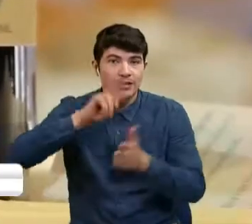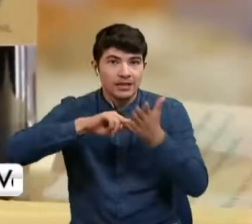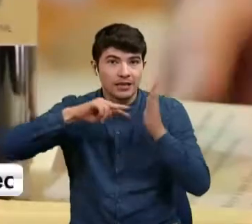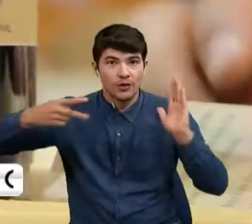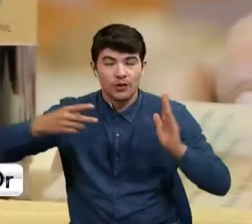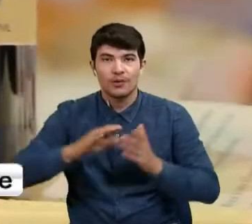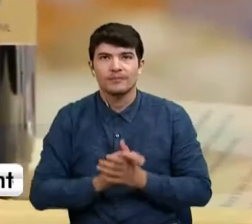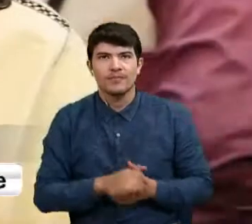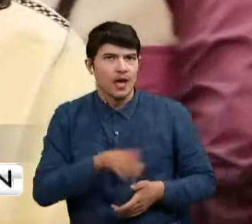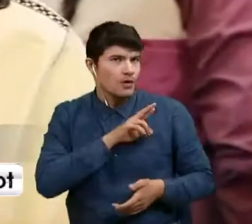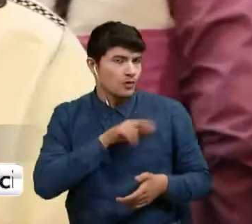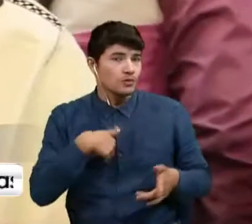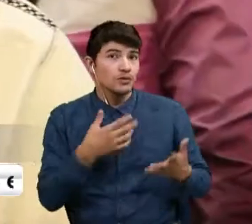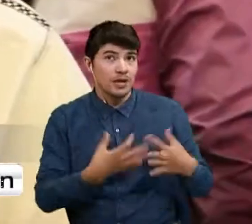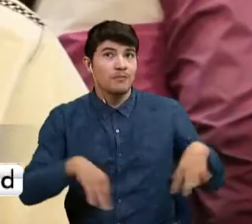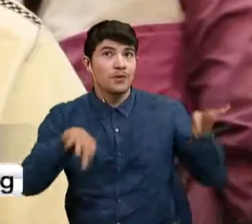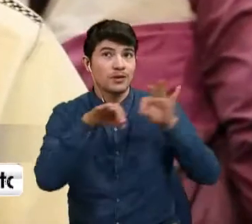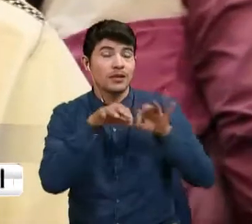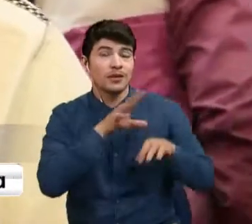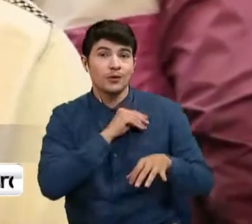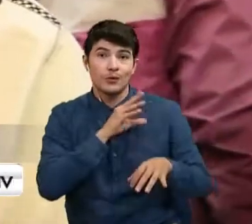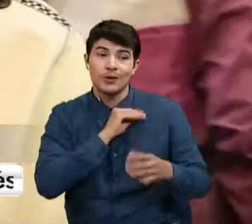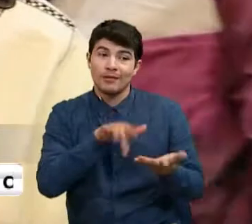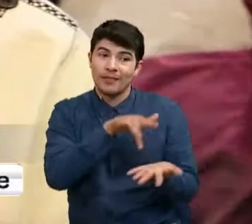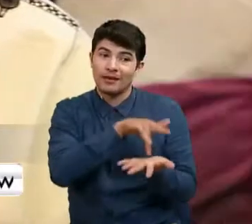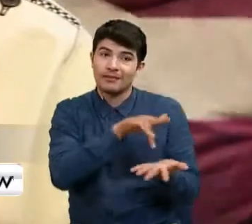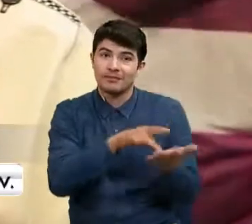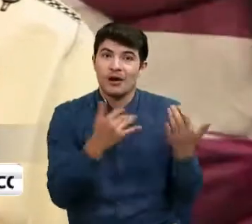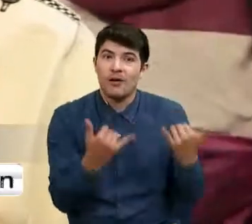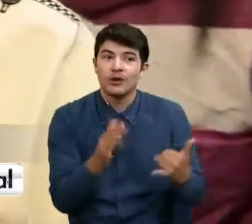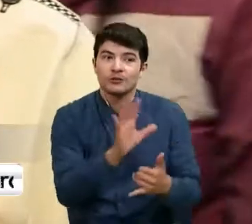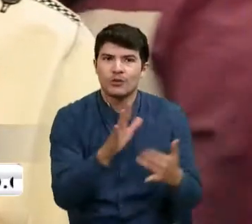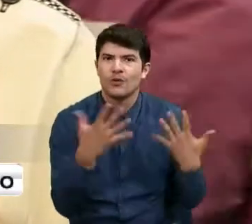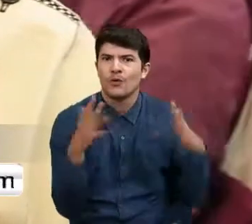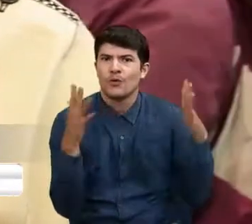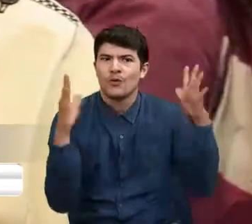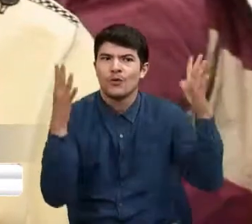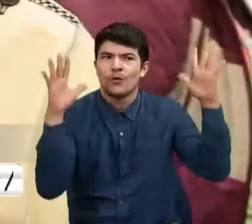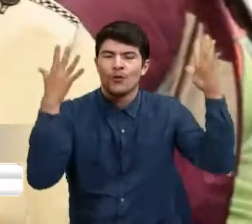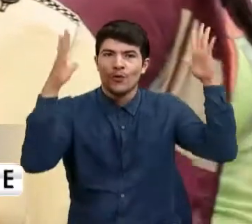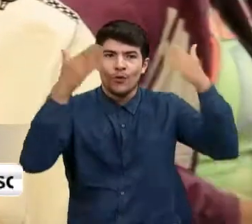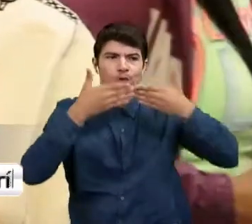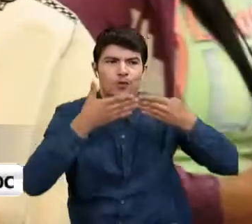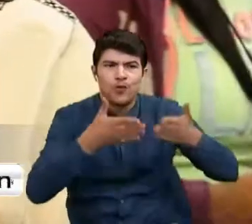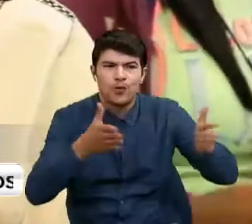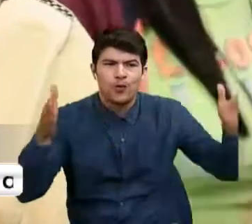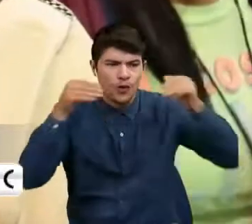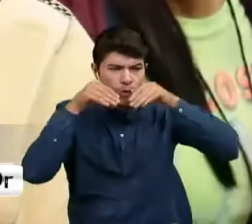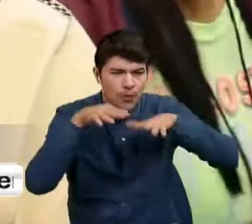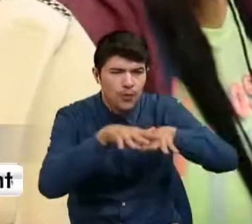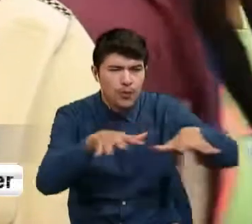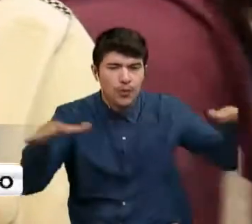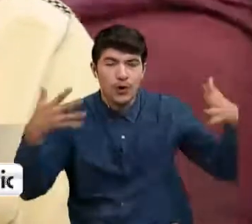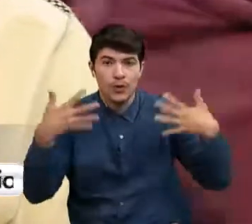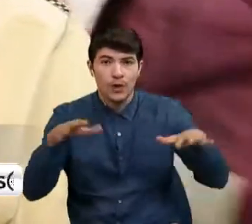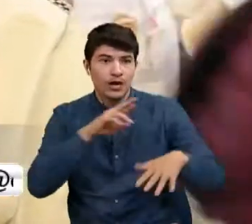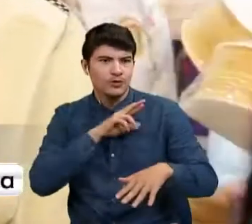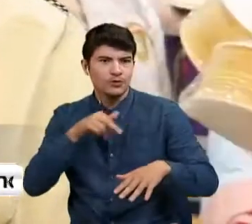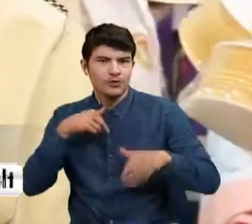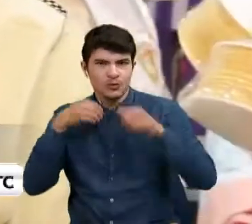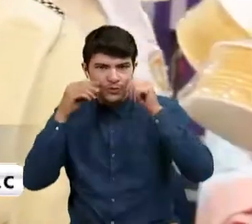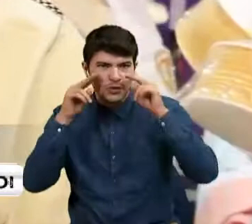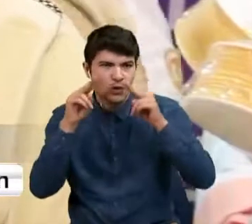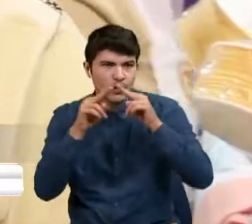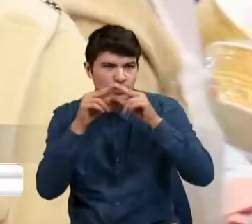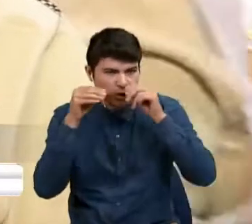Claro, para nosotros es muy grato estar hoy participando hoy en esta gran feria. Es una ventana comercial, es una vitrina en la cual nos damos a conocer a